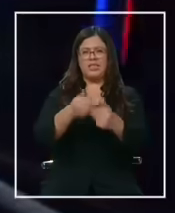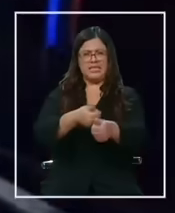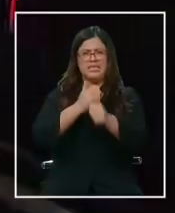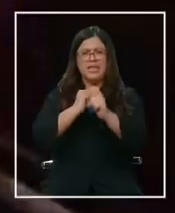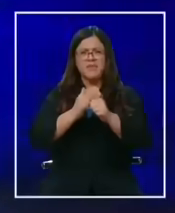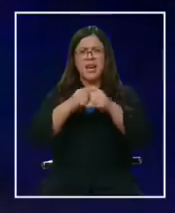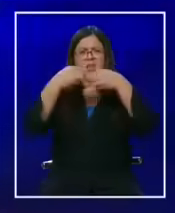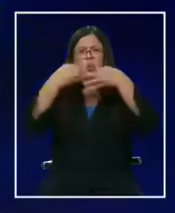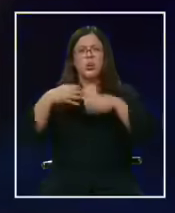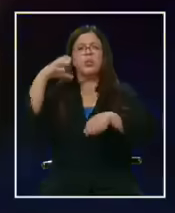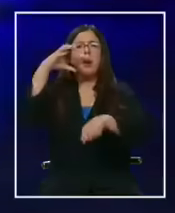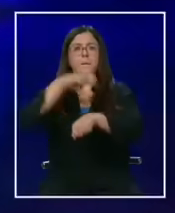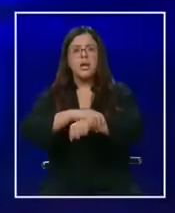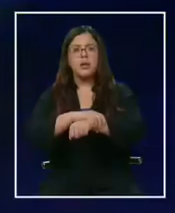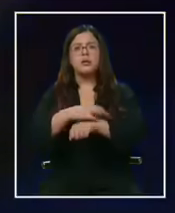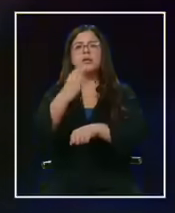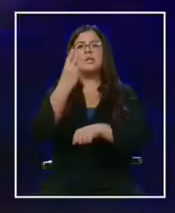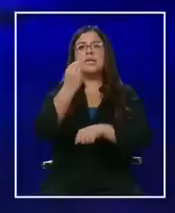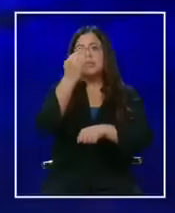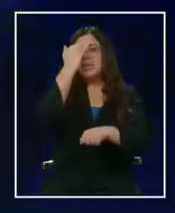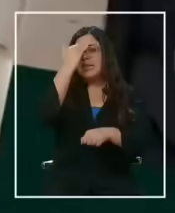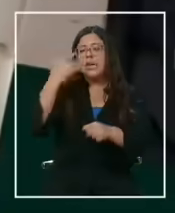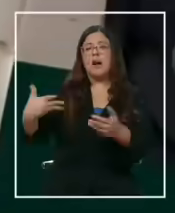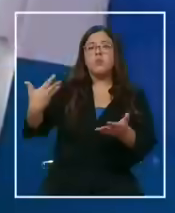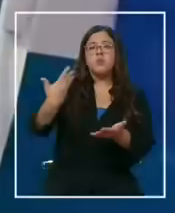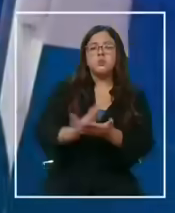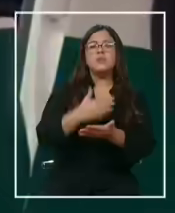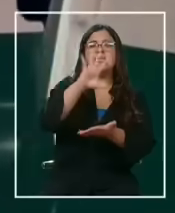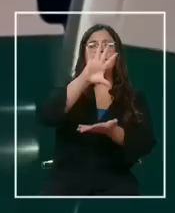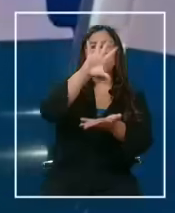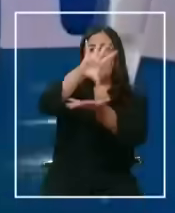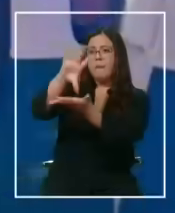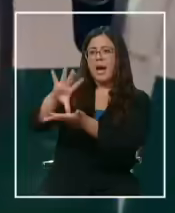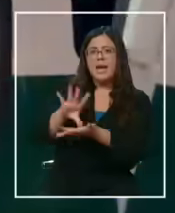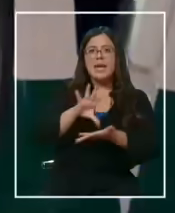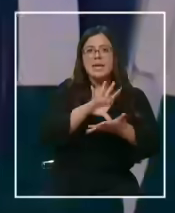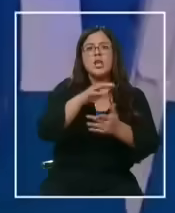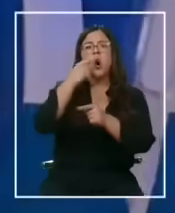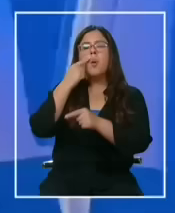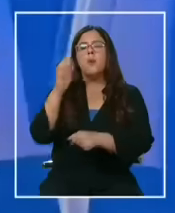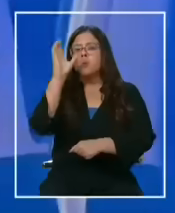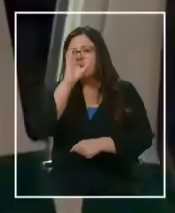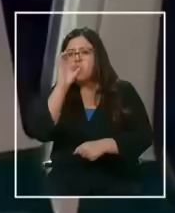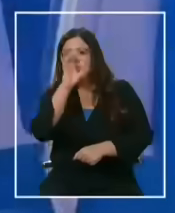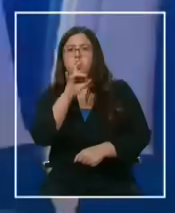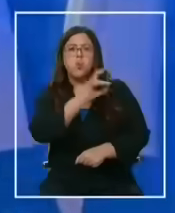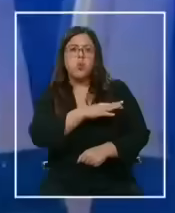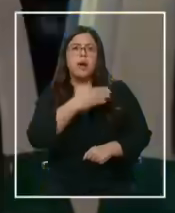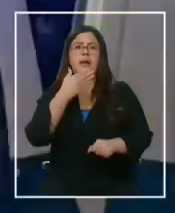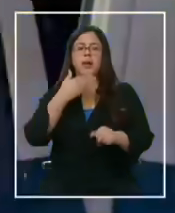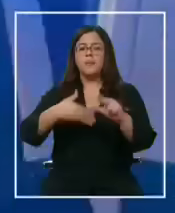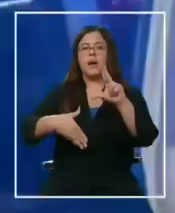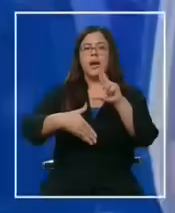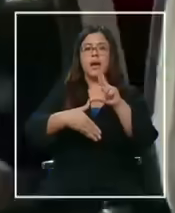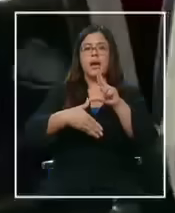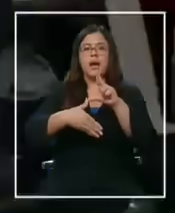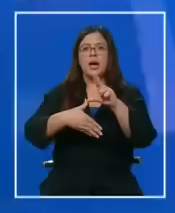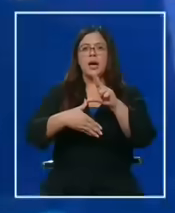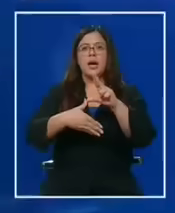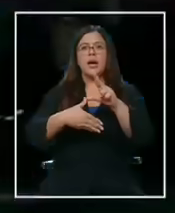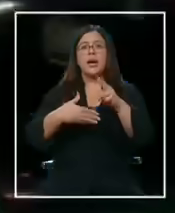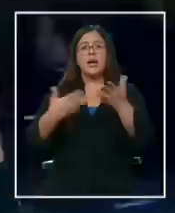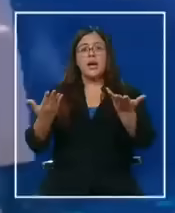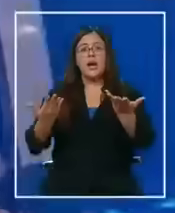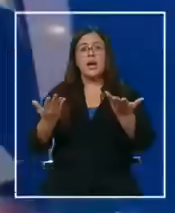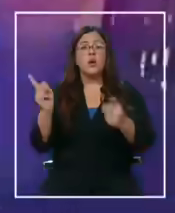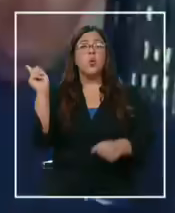Junior orosco Castillo 13 días y cinco países recorrió Quién fue el hombre más buscado de chile y latinoamérica como fueron sus